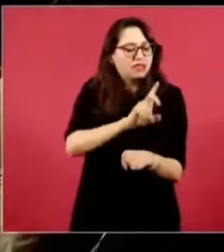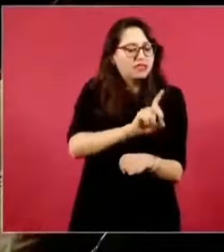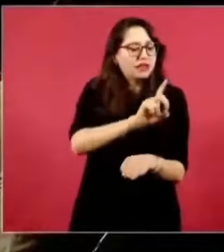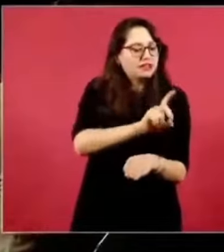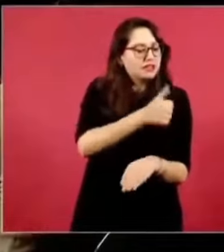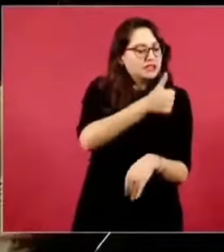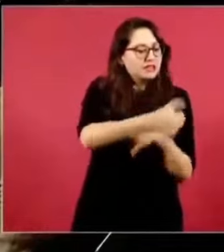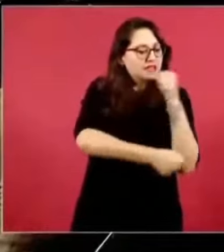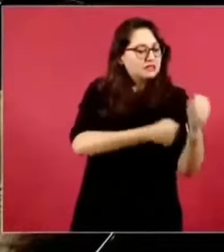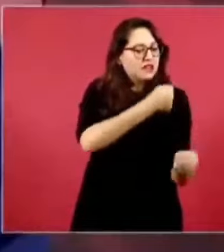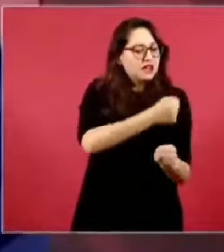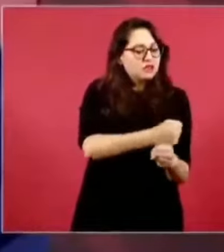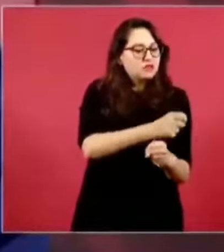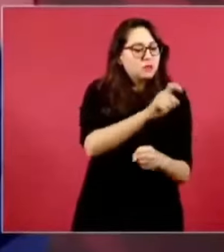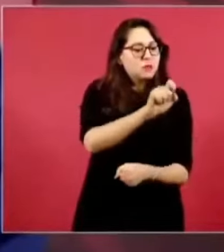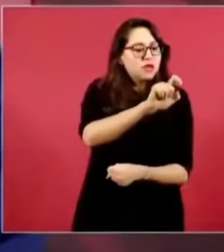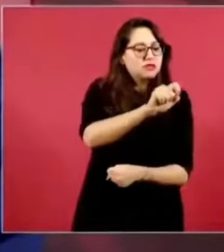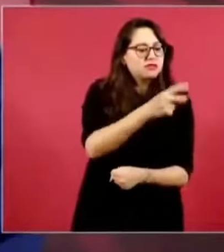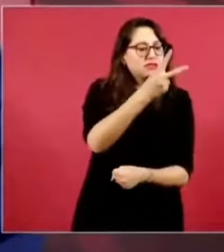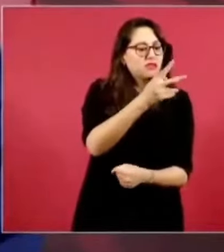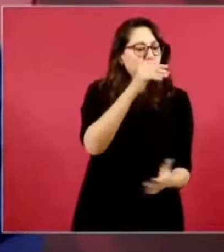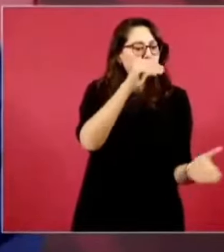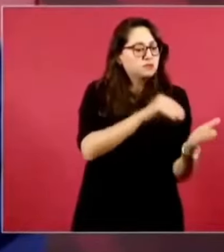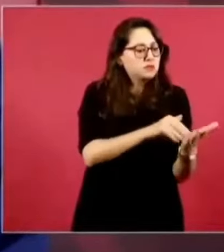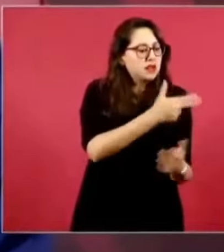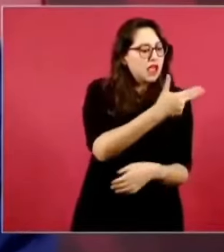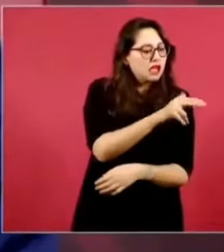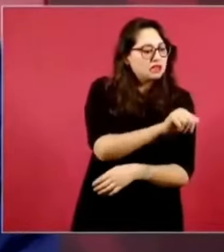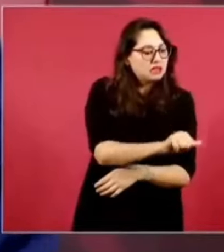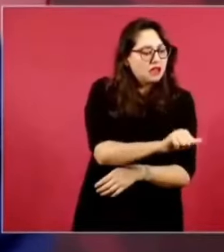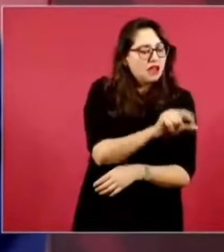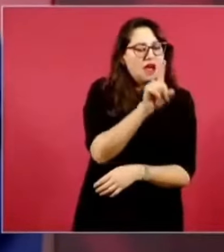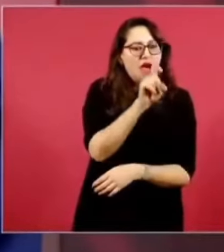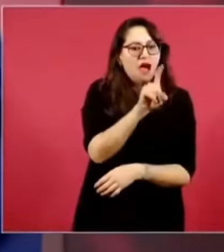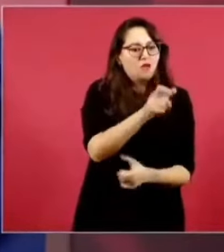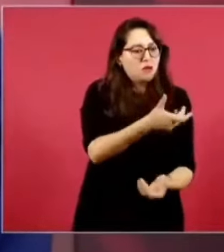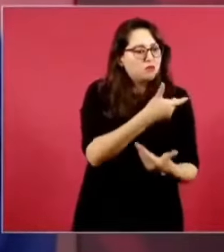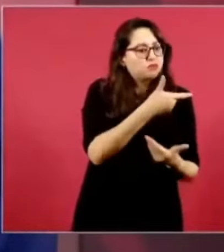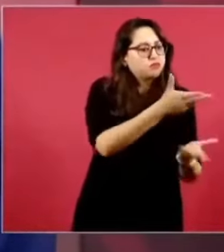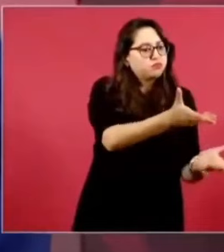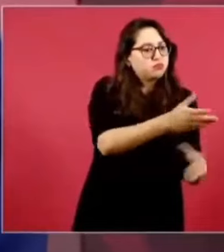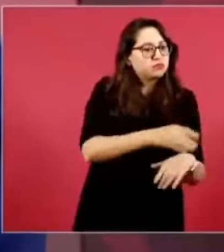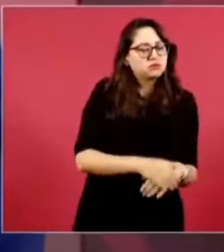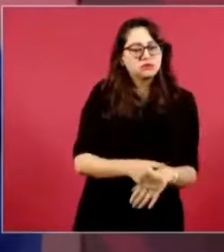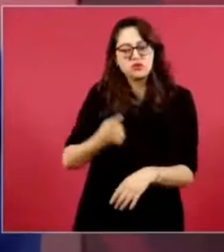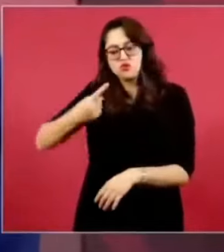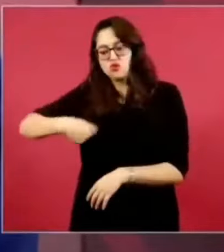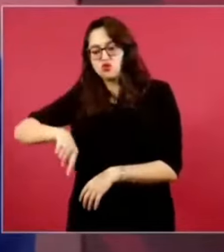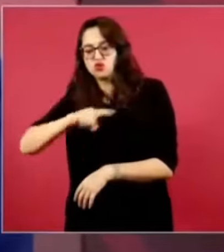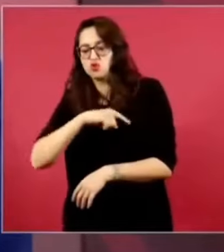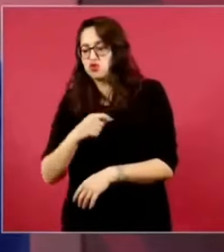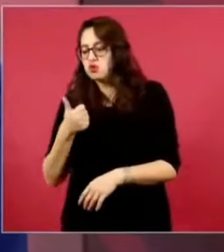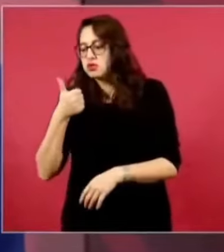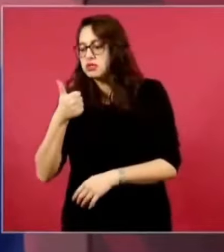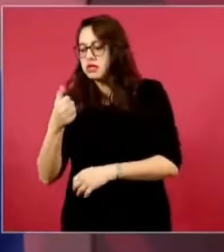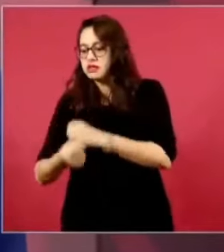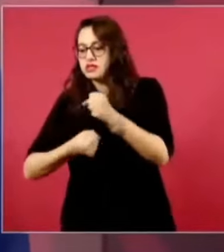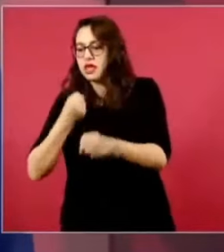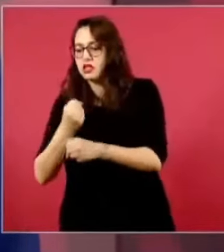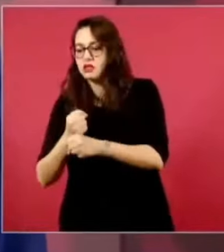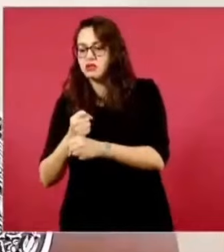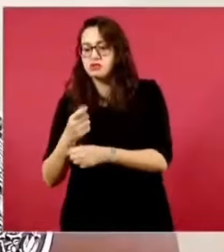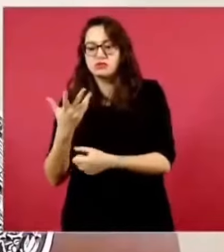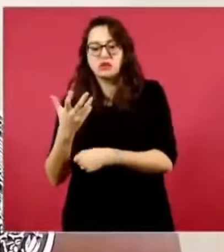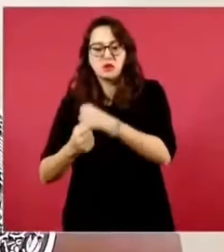36 años a 100000 hectáreas en